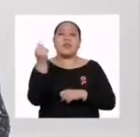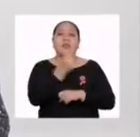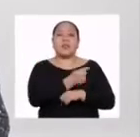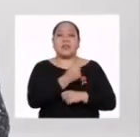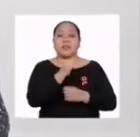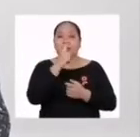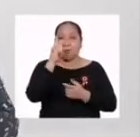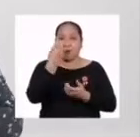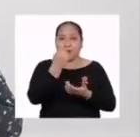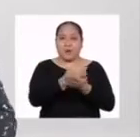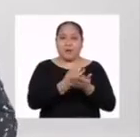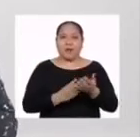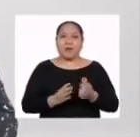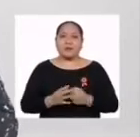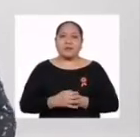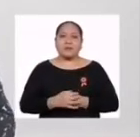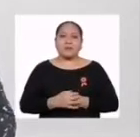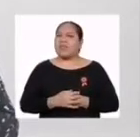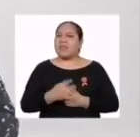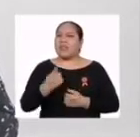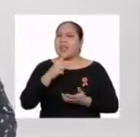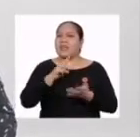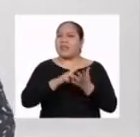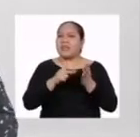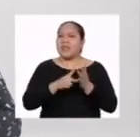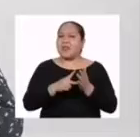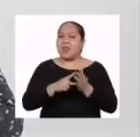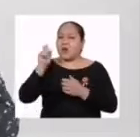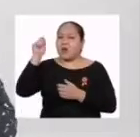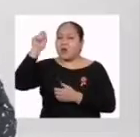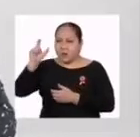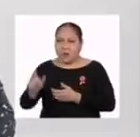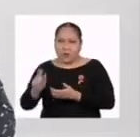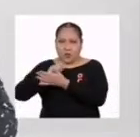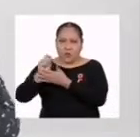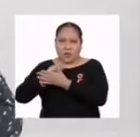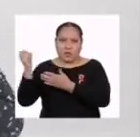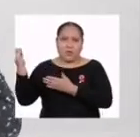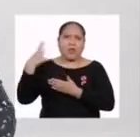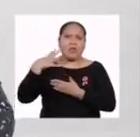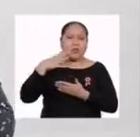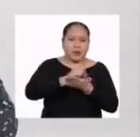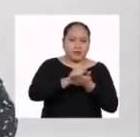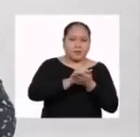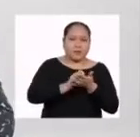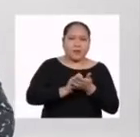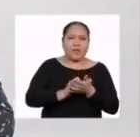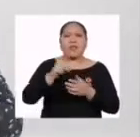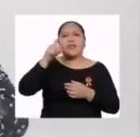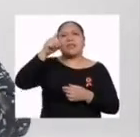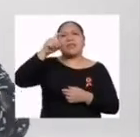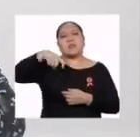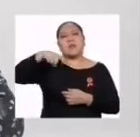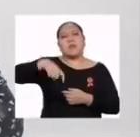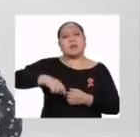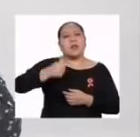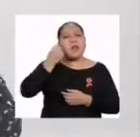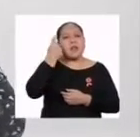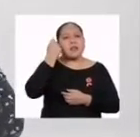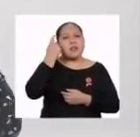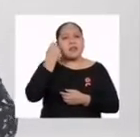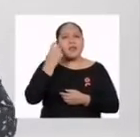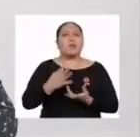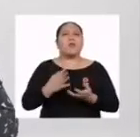primera parte. ¿Qué nos habrá querido decir el autor cuando señala que hay que comprender de una